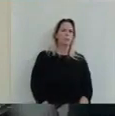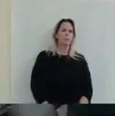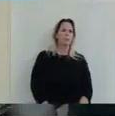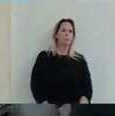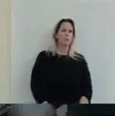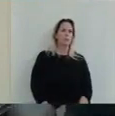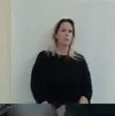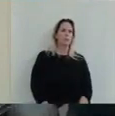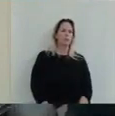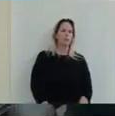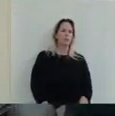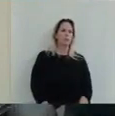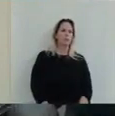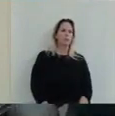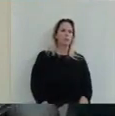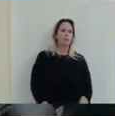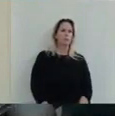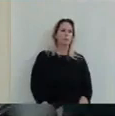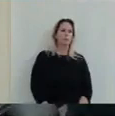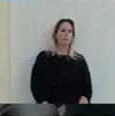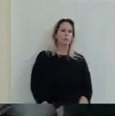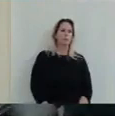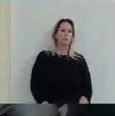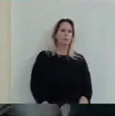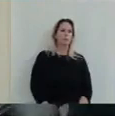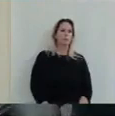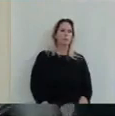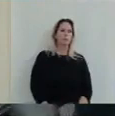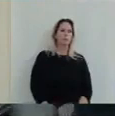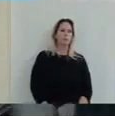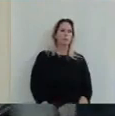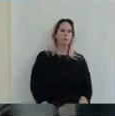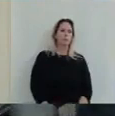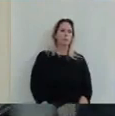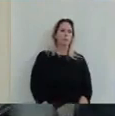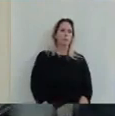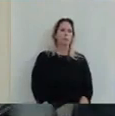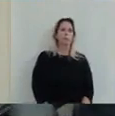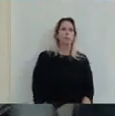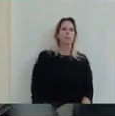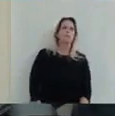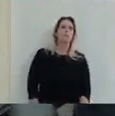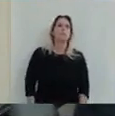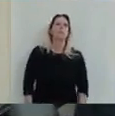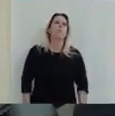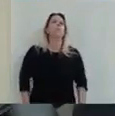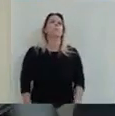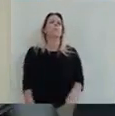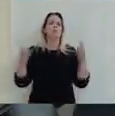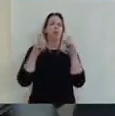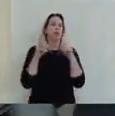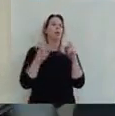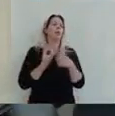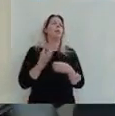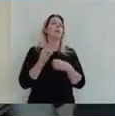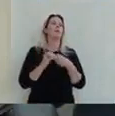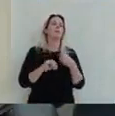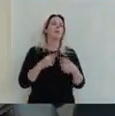Paso de los Libres, o quiere defender solamente el sector que le compete al color político o al esquema partidario que él